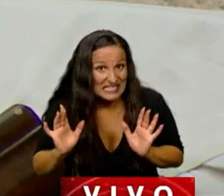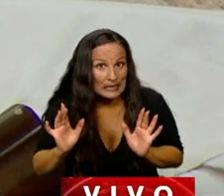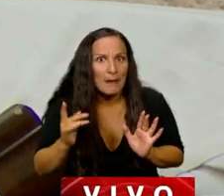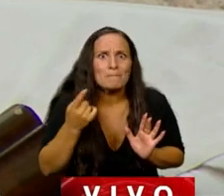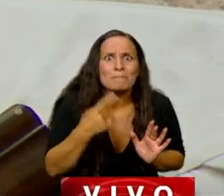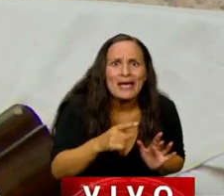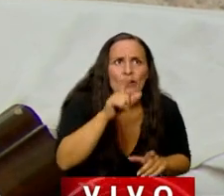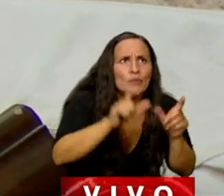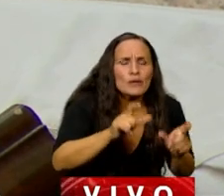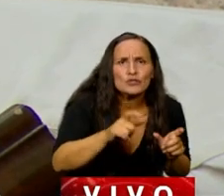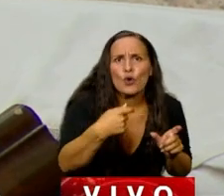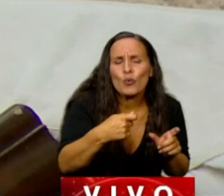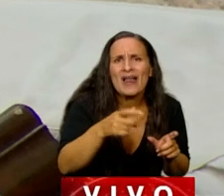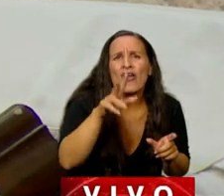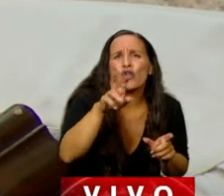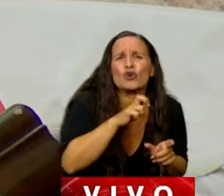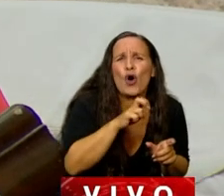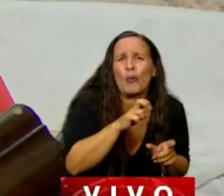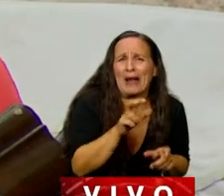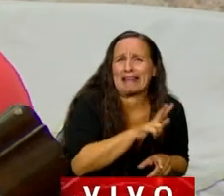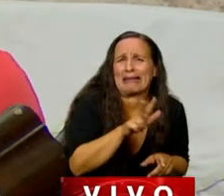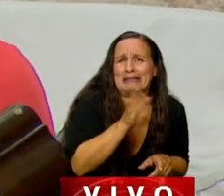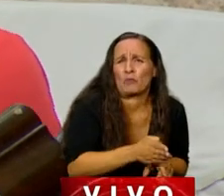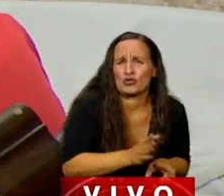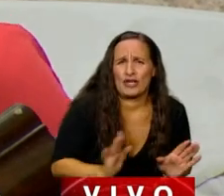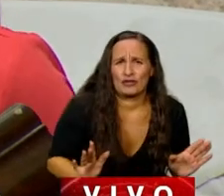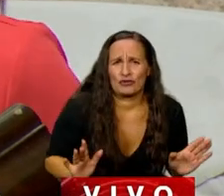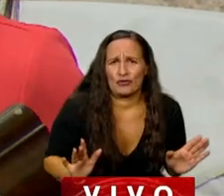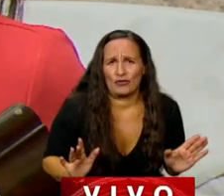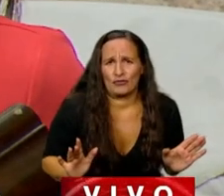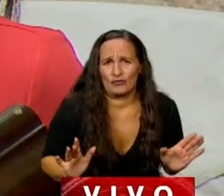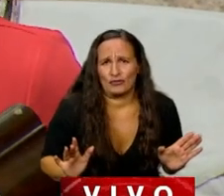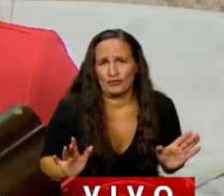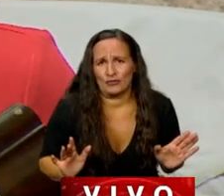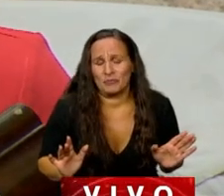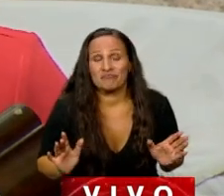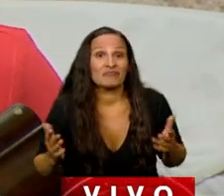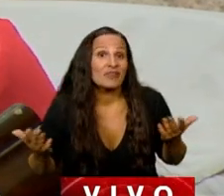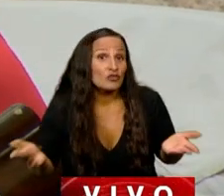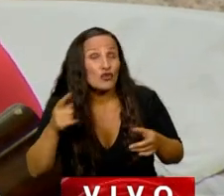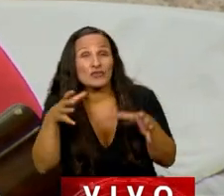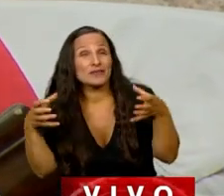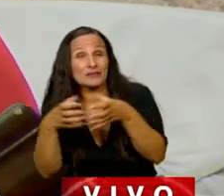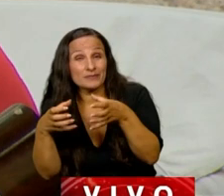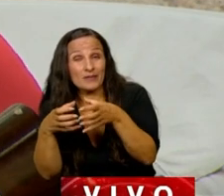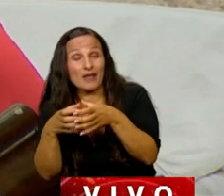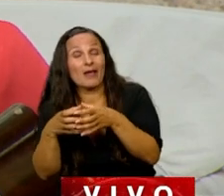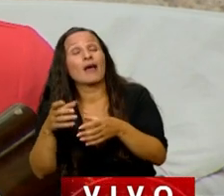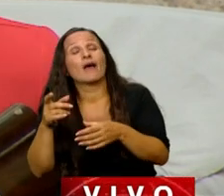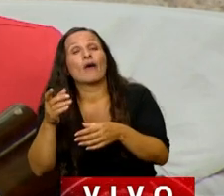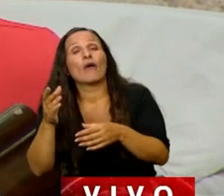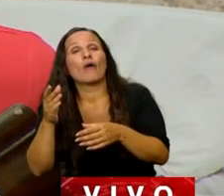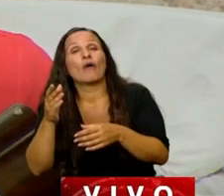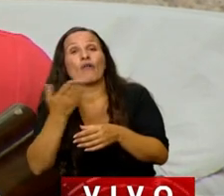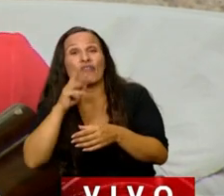cobra apenas una tercera parte de esto. Entonces, el Frente de Todos no tiene